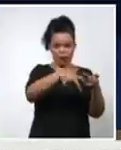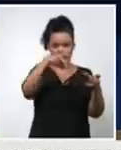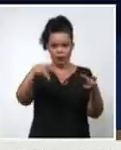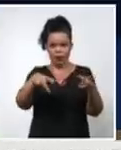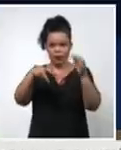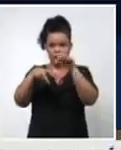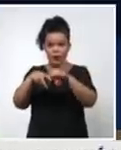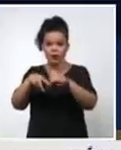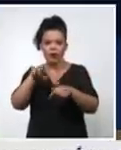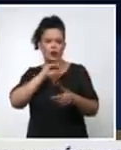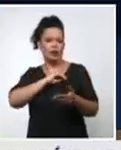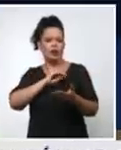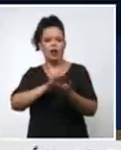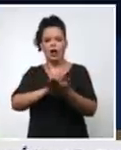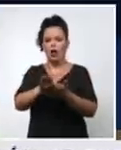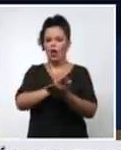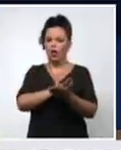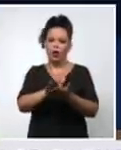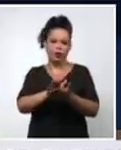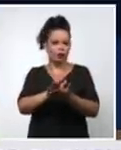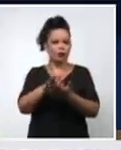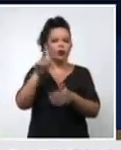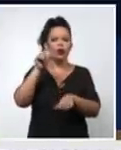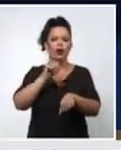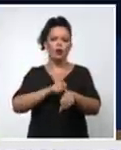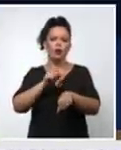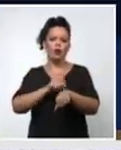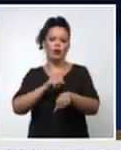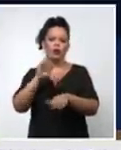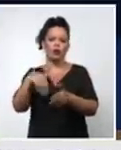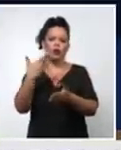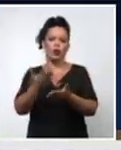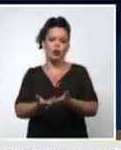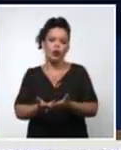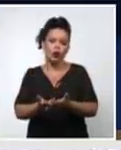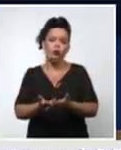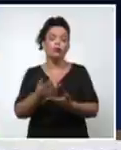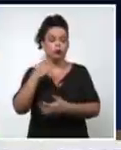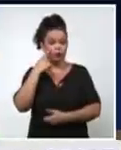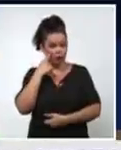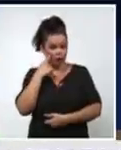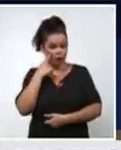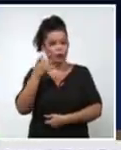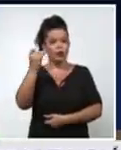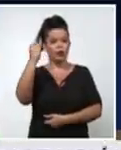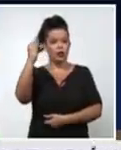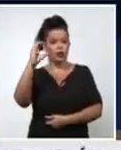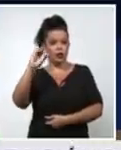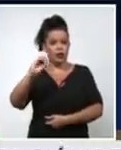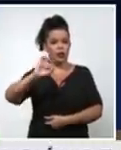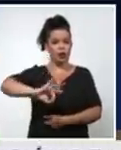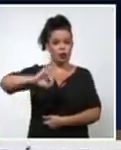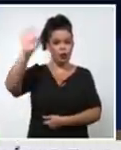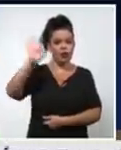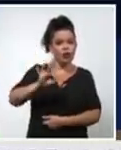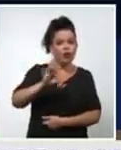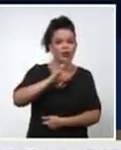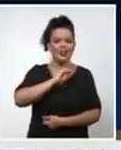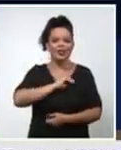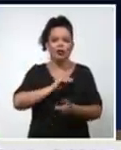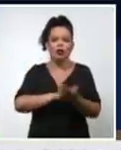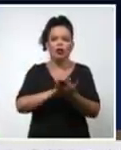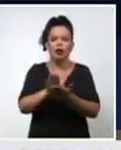momento. Estamos hablando del 60%. Y ya con estos 15 se acumulan